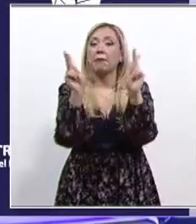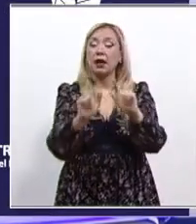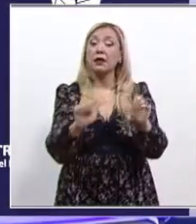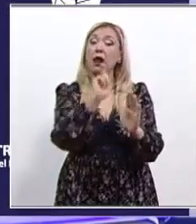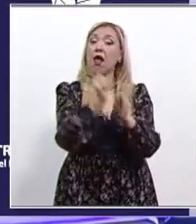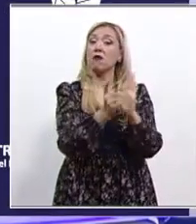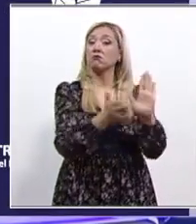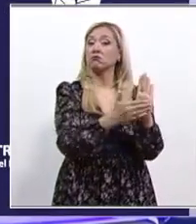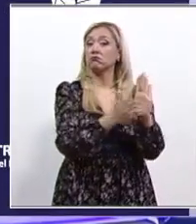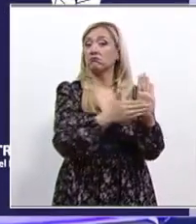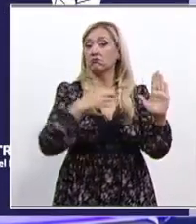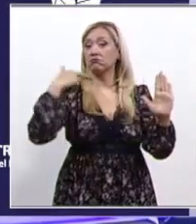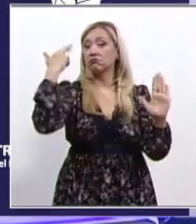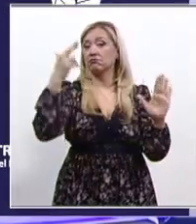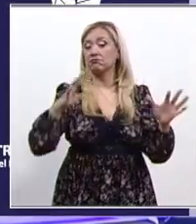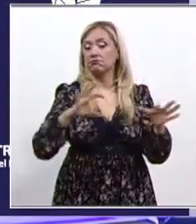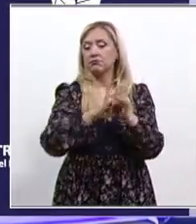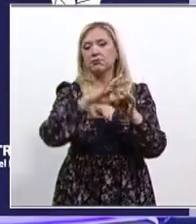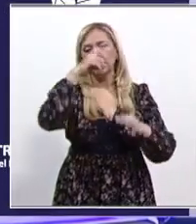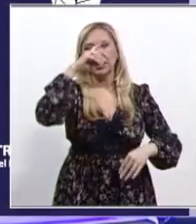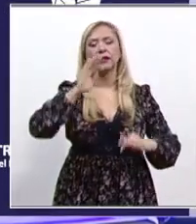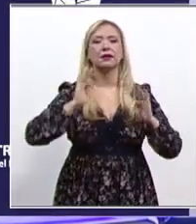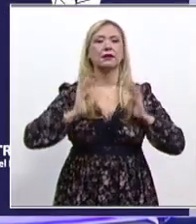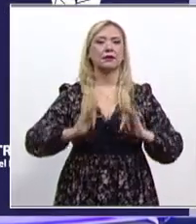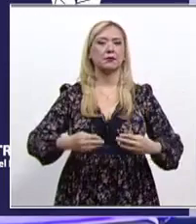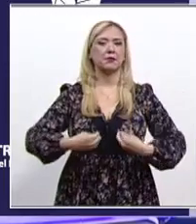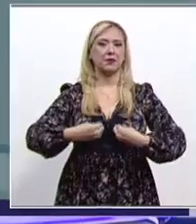da estabilidad social.